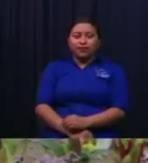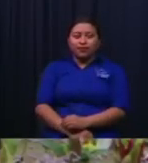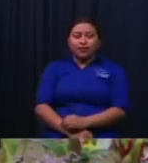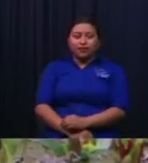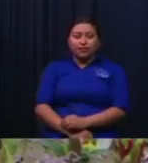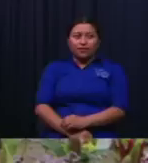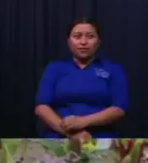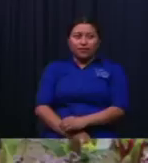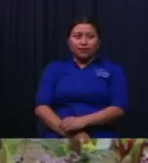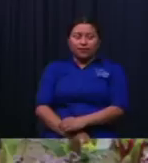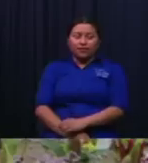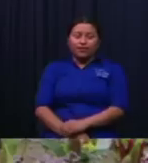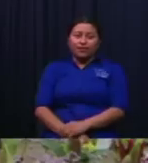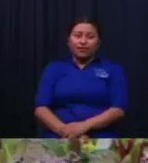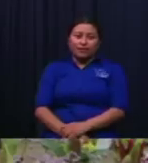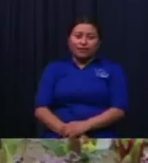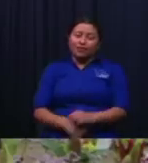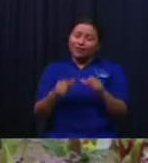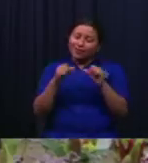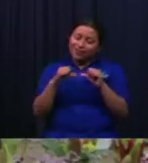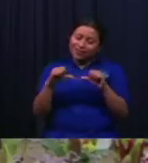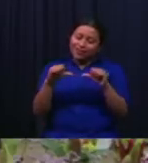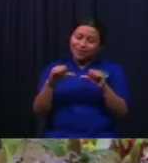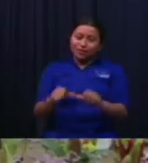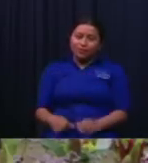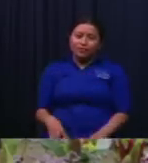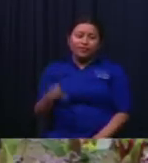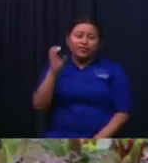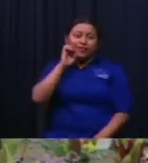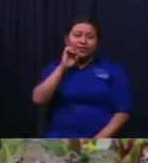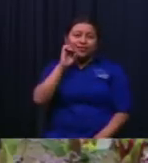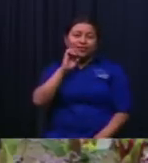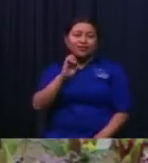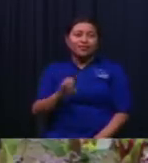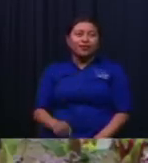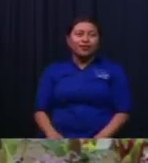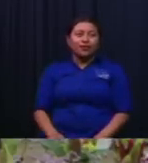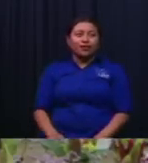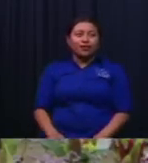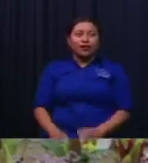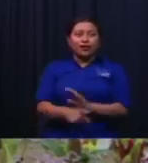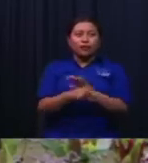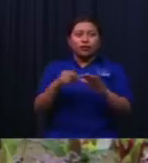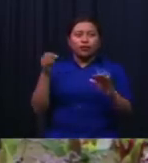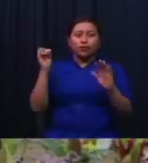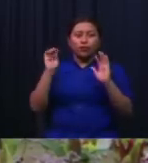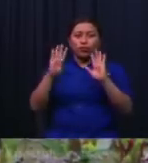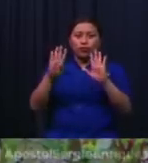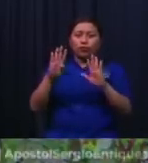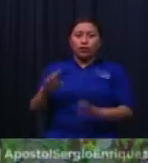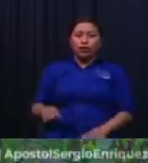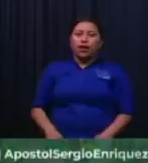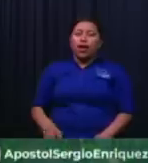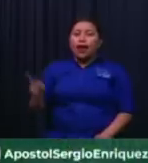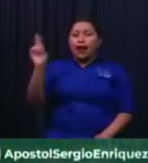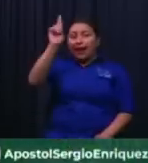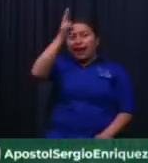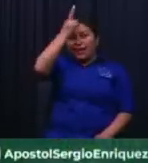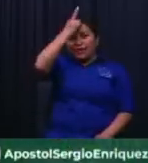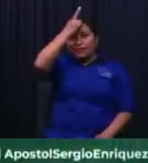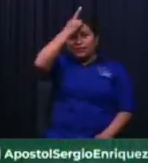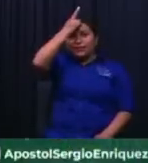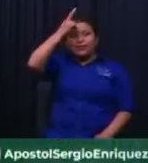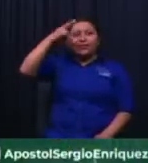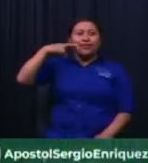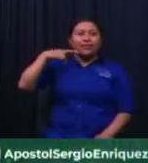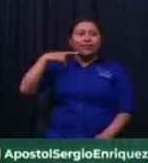Pero voy a avanzar porque usted se puso bien bravo. Esther 1:9. La reina Vasti también hizo un banquete para las mujeres en el palacio que pertenecía al